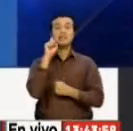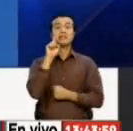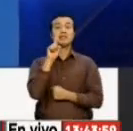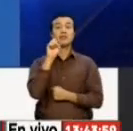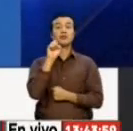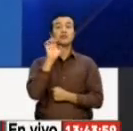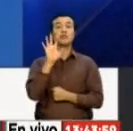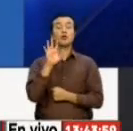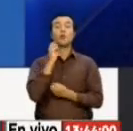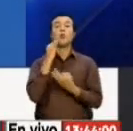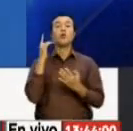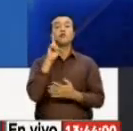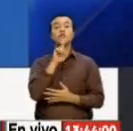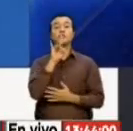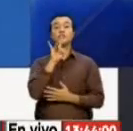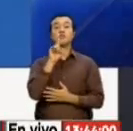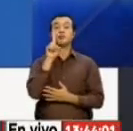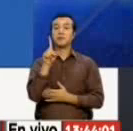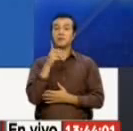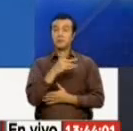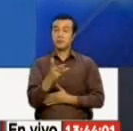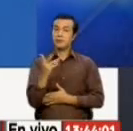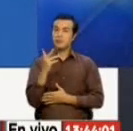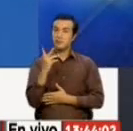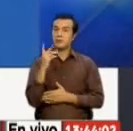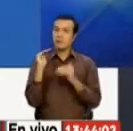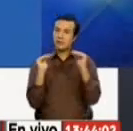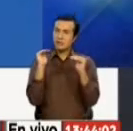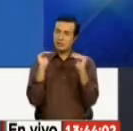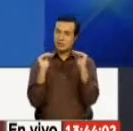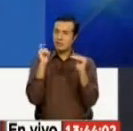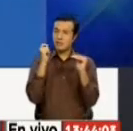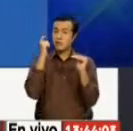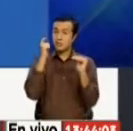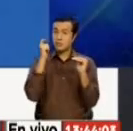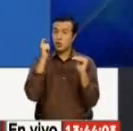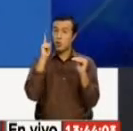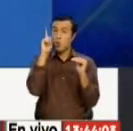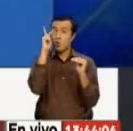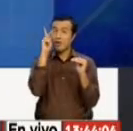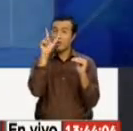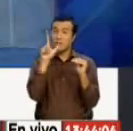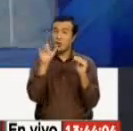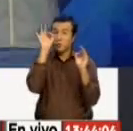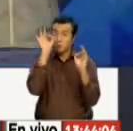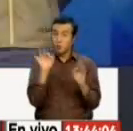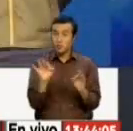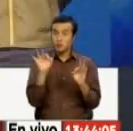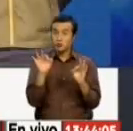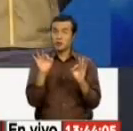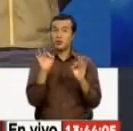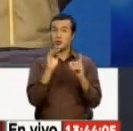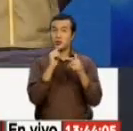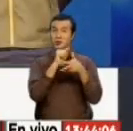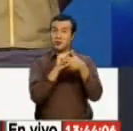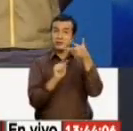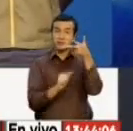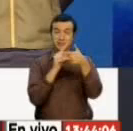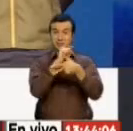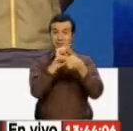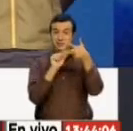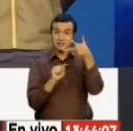con registro de 181, tras un apretado resultado en el que solo un kilo separó a cada uno de los